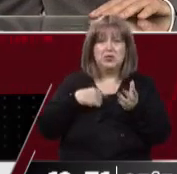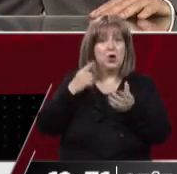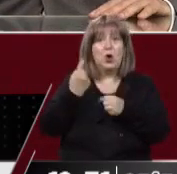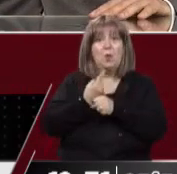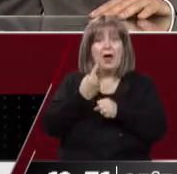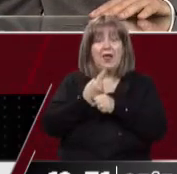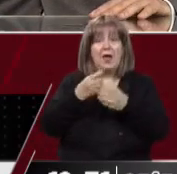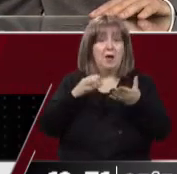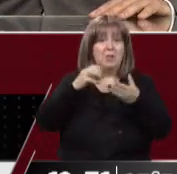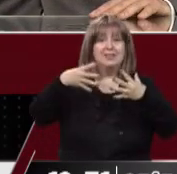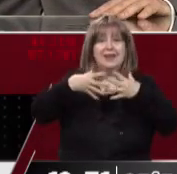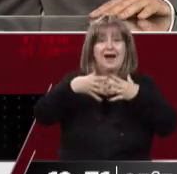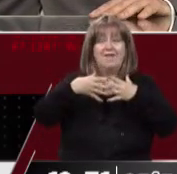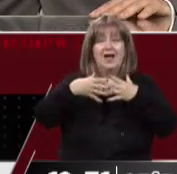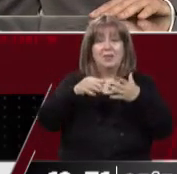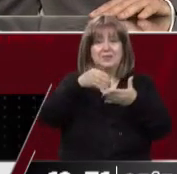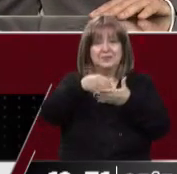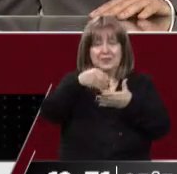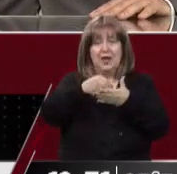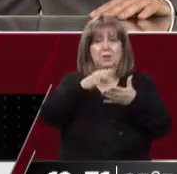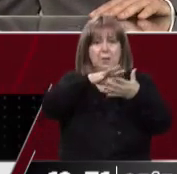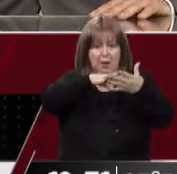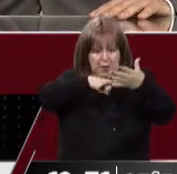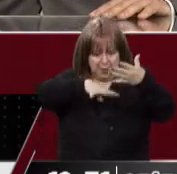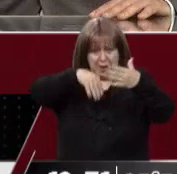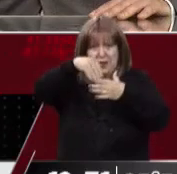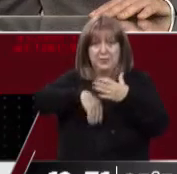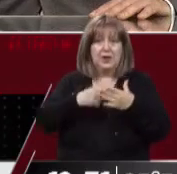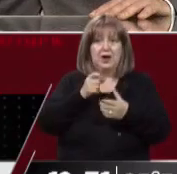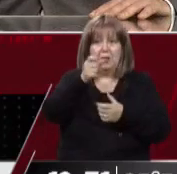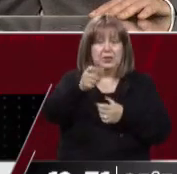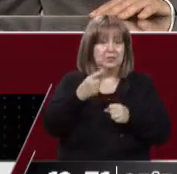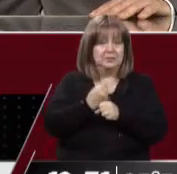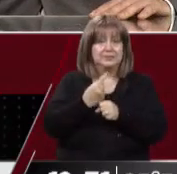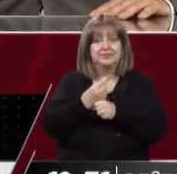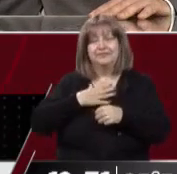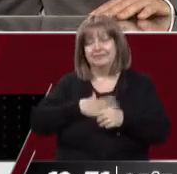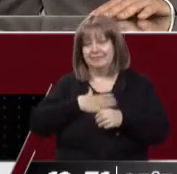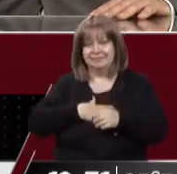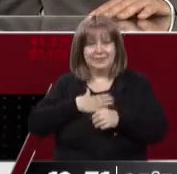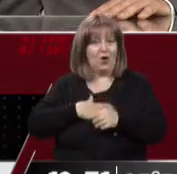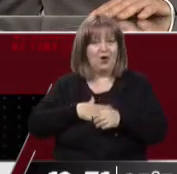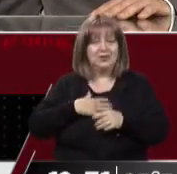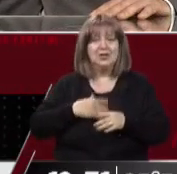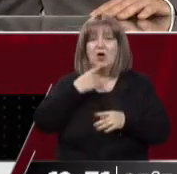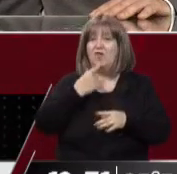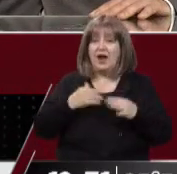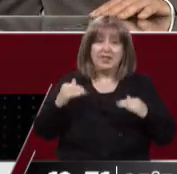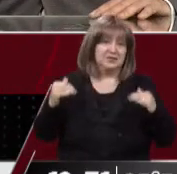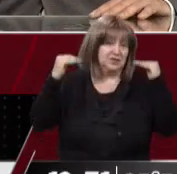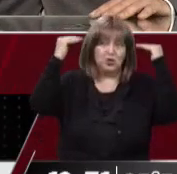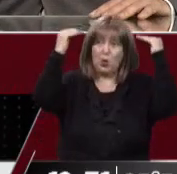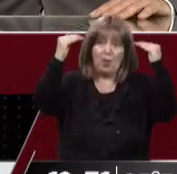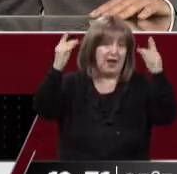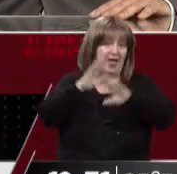lamentablemente no podemos cumplir con todo porque es una locura. Pero nada, estamos muy felices, se nos desbandó todo, nos superó ampliamente